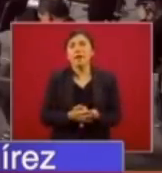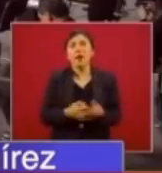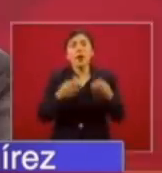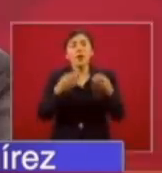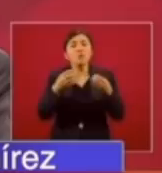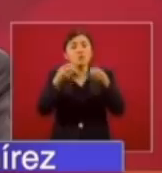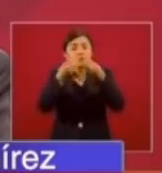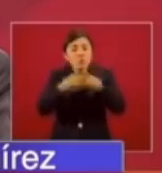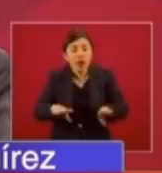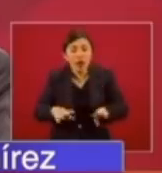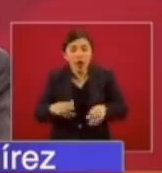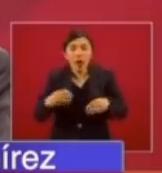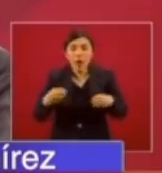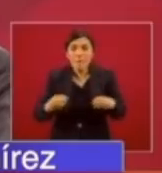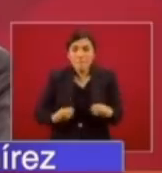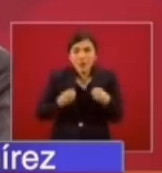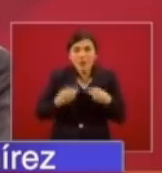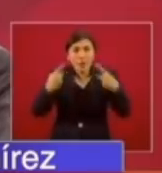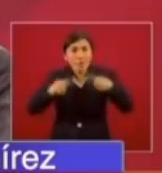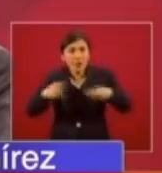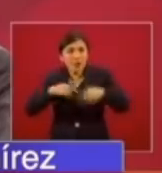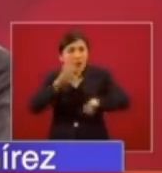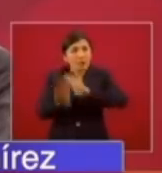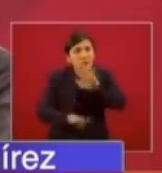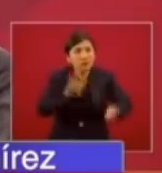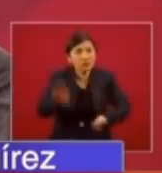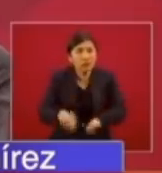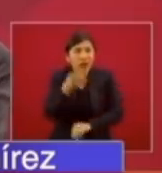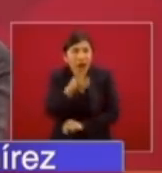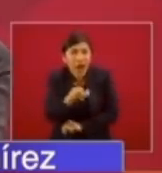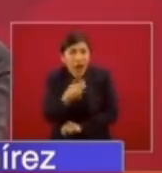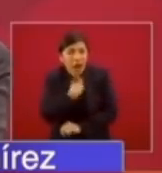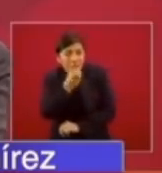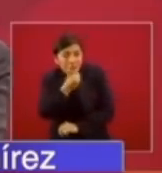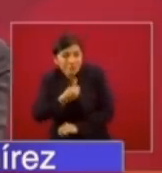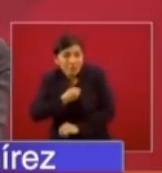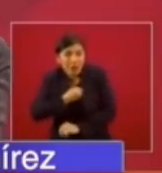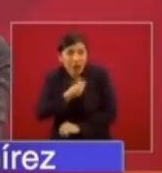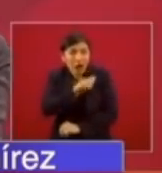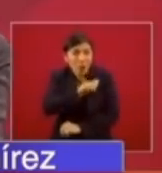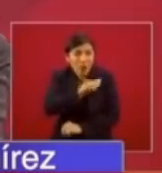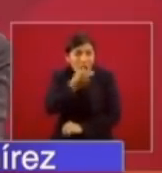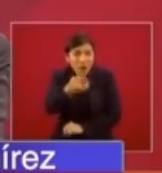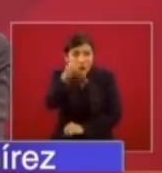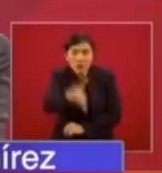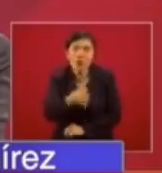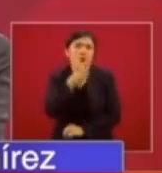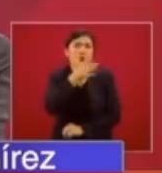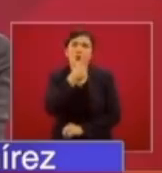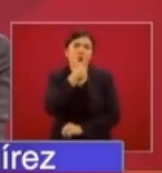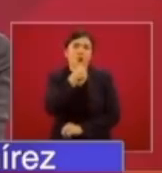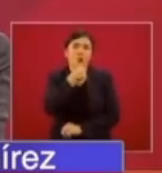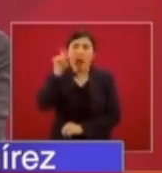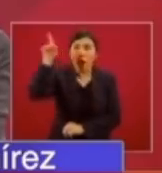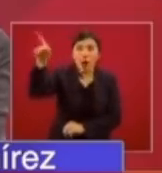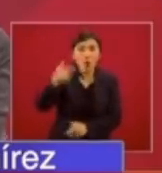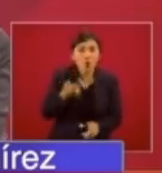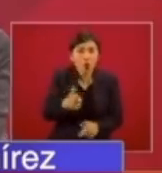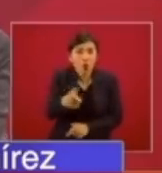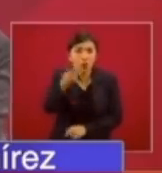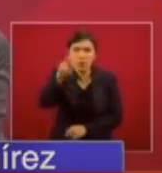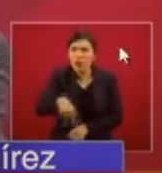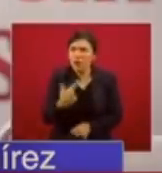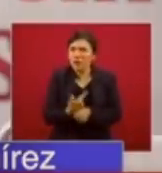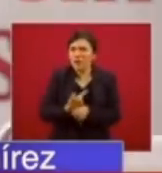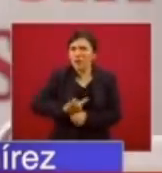pierdan vidas humanas. Ya lo de Guanajuato es una situación muy